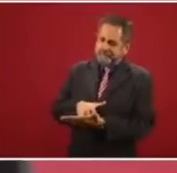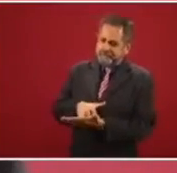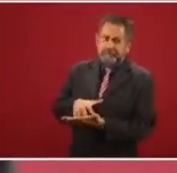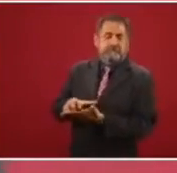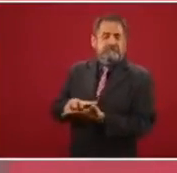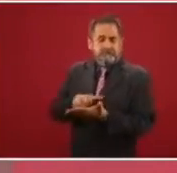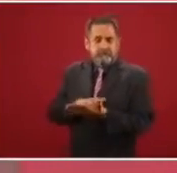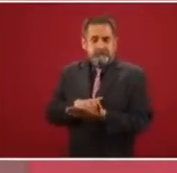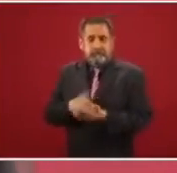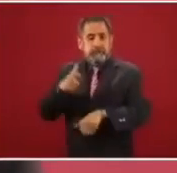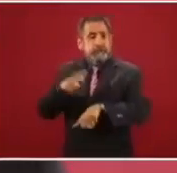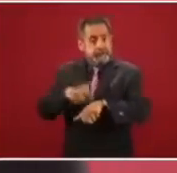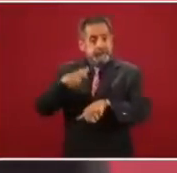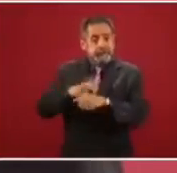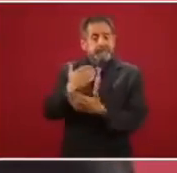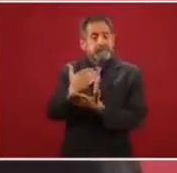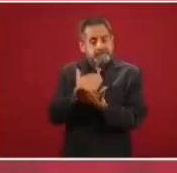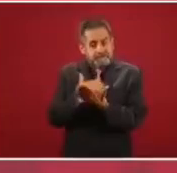en tiempo